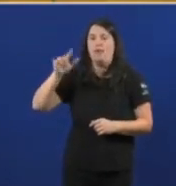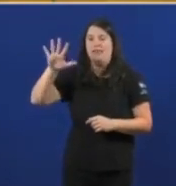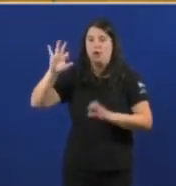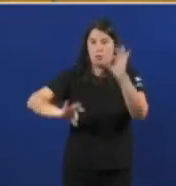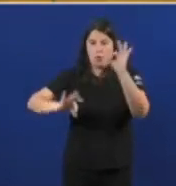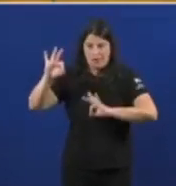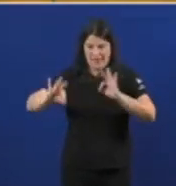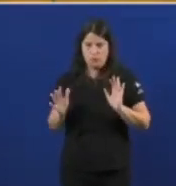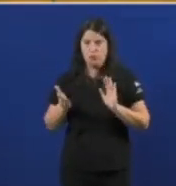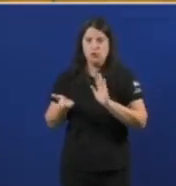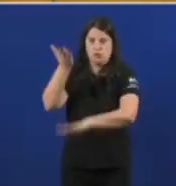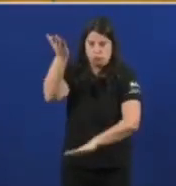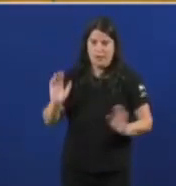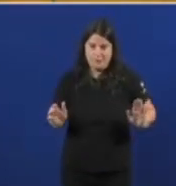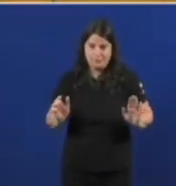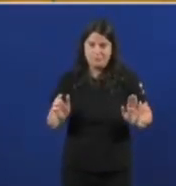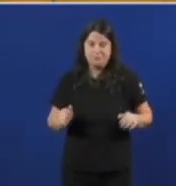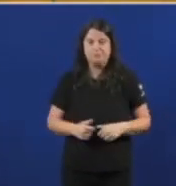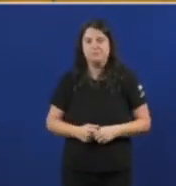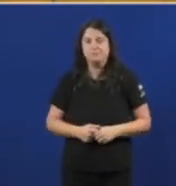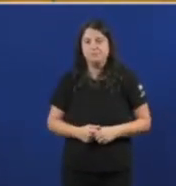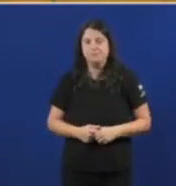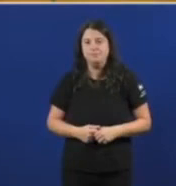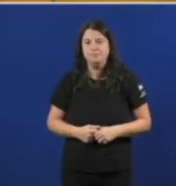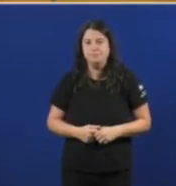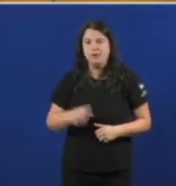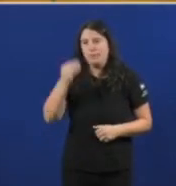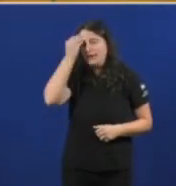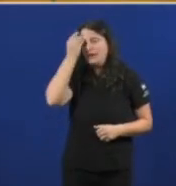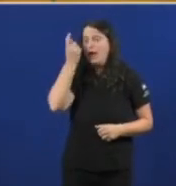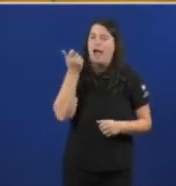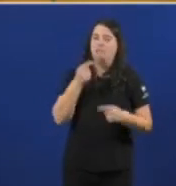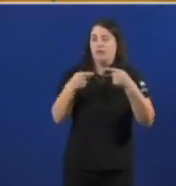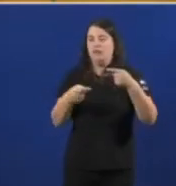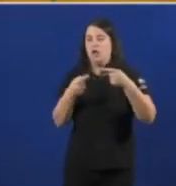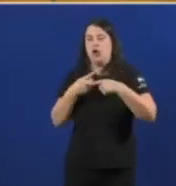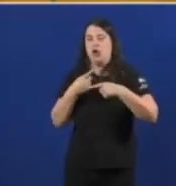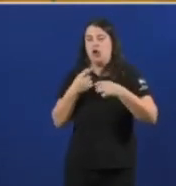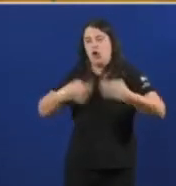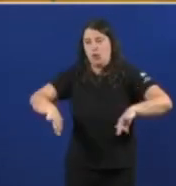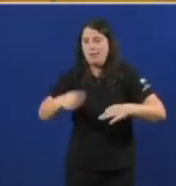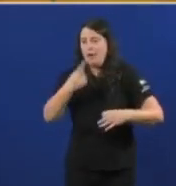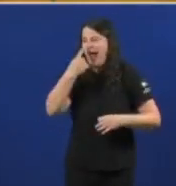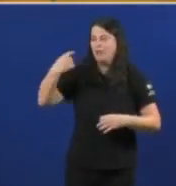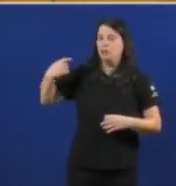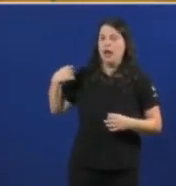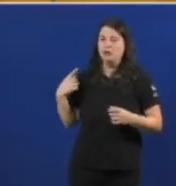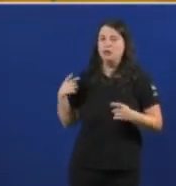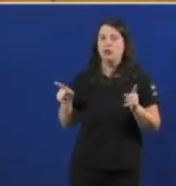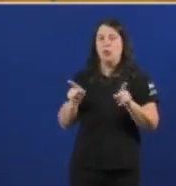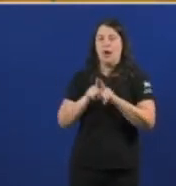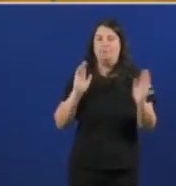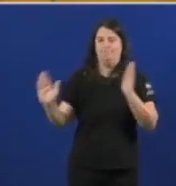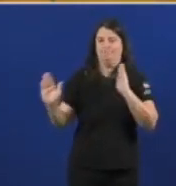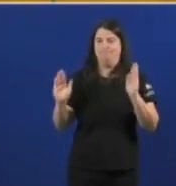E poderíamos pensar que esta diferencia é normal porque fai un ano estábamos en plena pandemia, pero